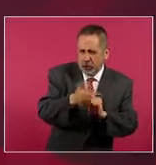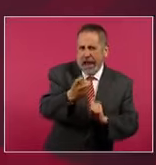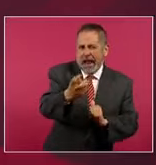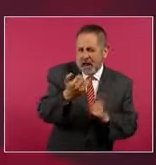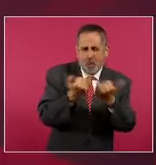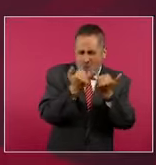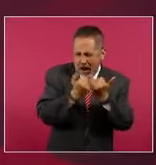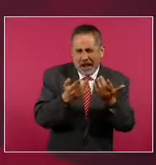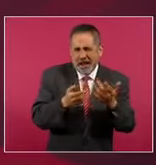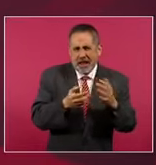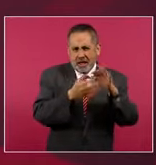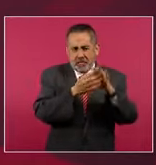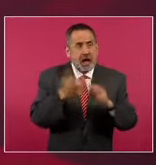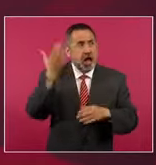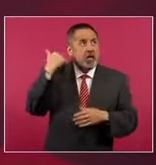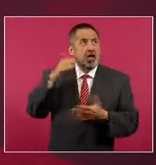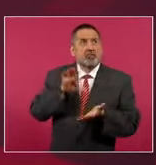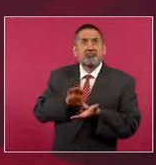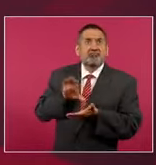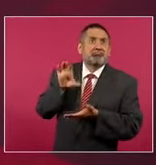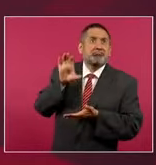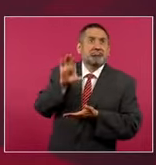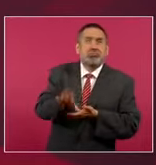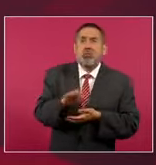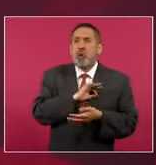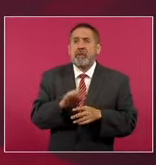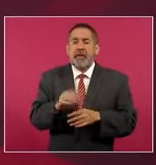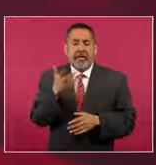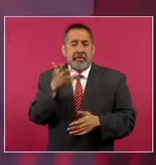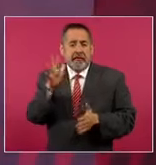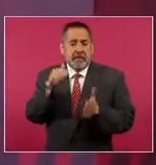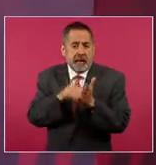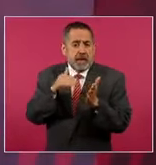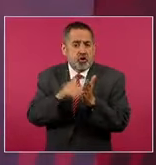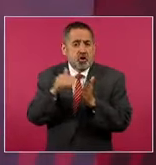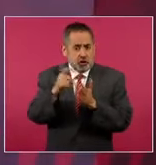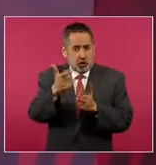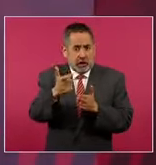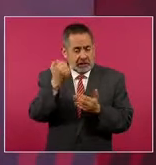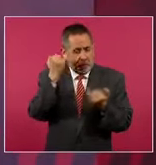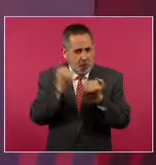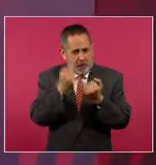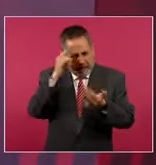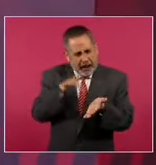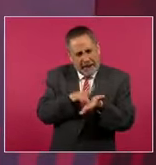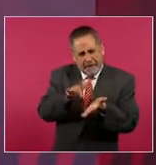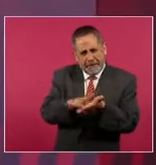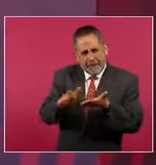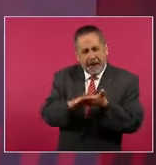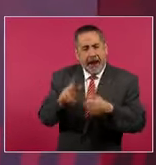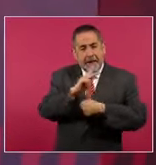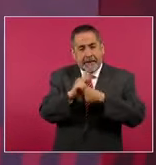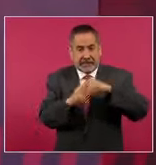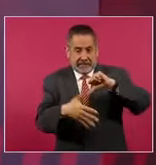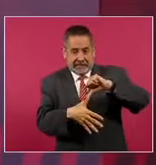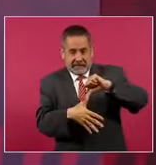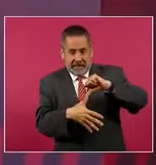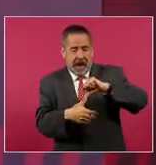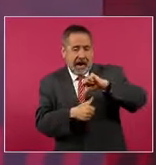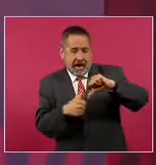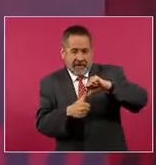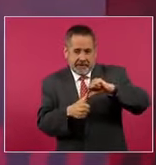y se invirtieron en aquel entonces alrededor de 10 mil millones de dólares para apoyar a países de América Latina y del